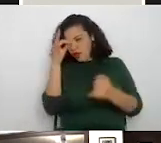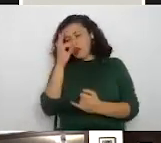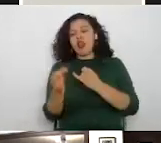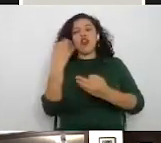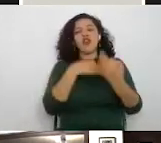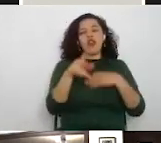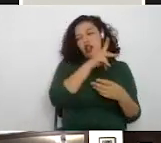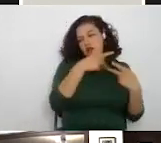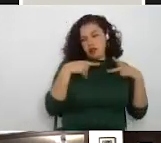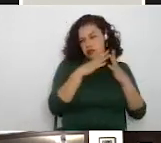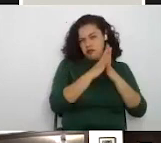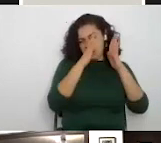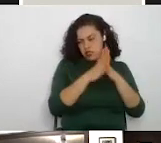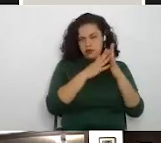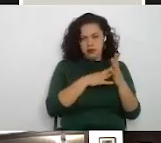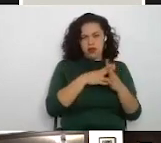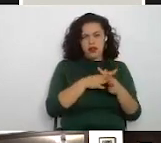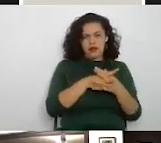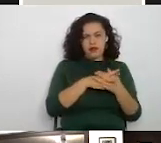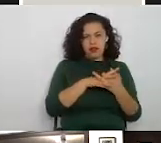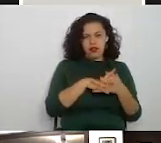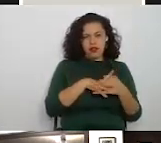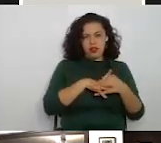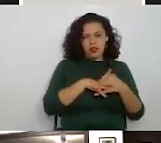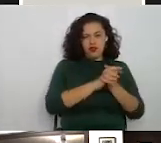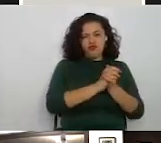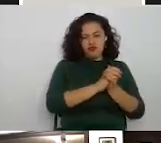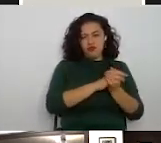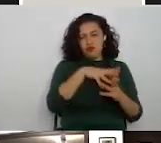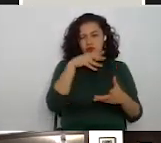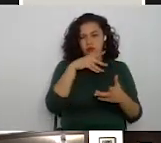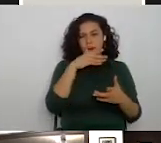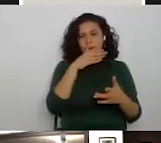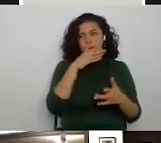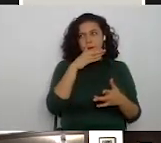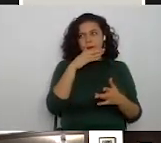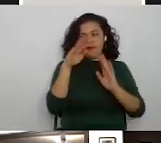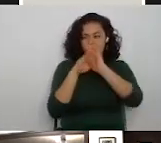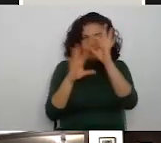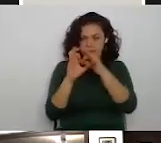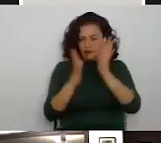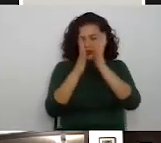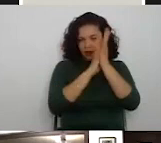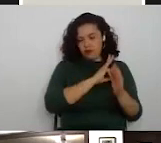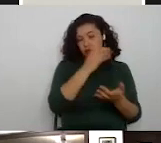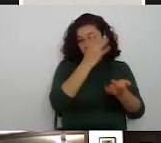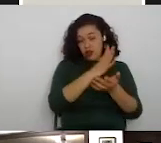él intervienen. Ayer comentábamos que en un procedimiento pueden intervenir no solamente